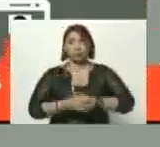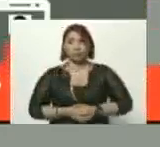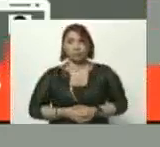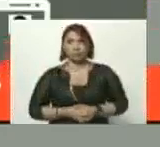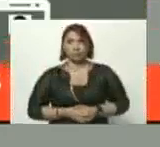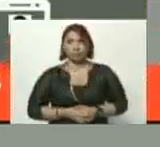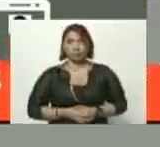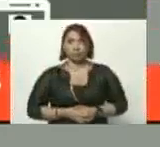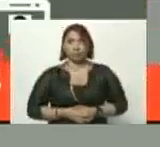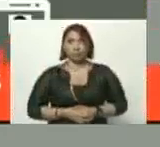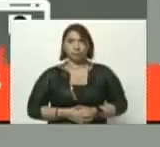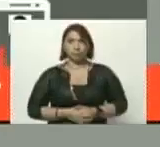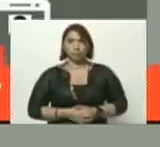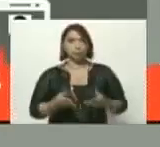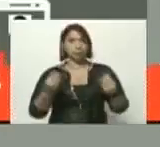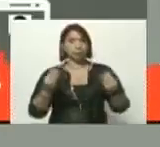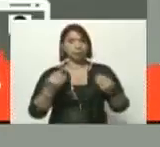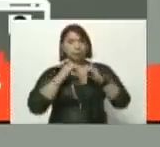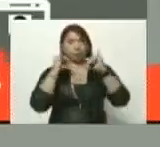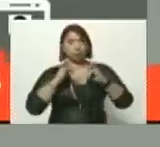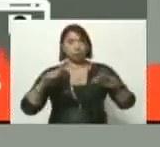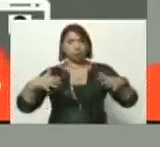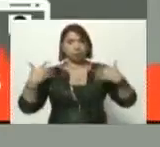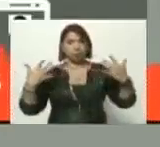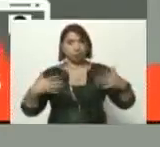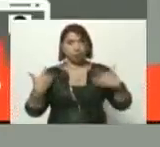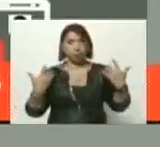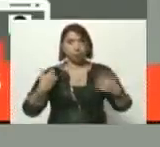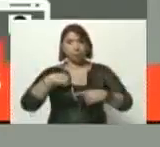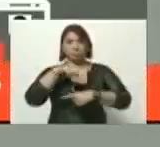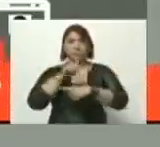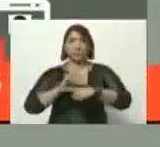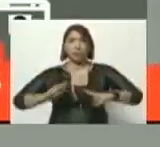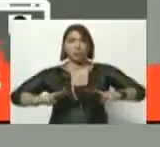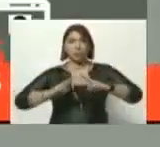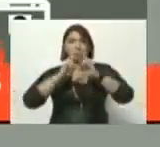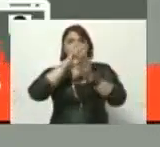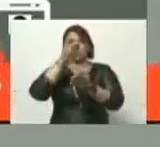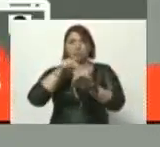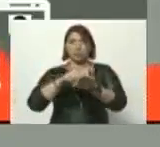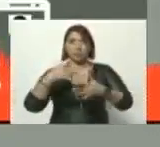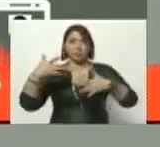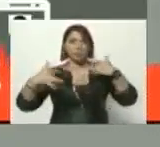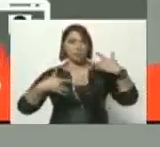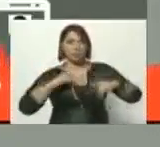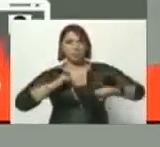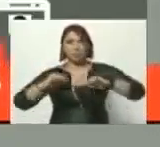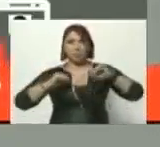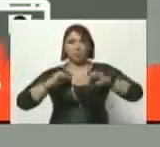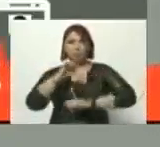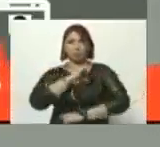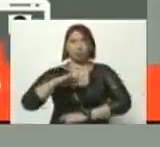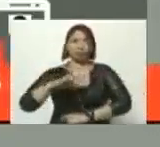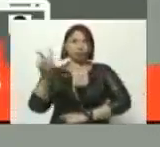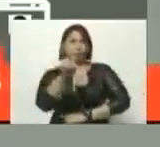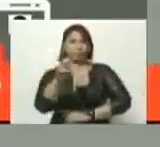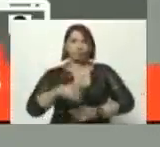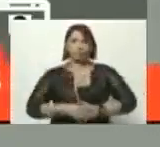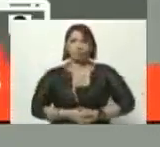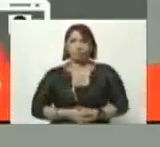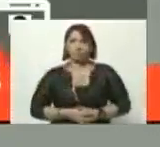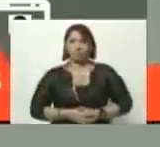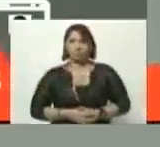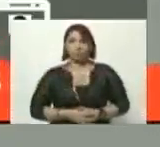celebro con mucha felicidad el primer encuentro nacional de activistas del movimiento Somos Venezuela. Y